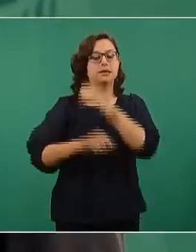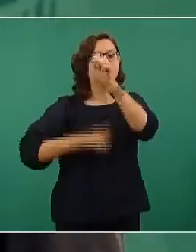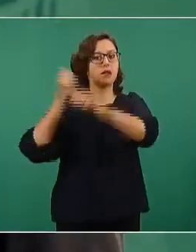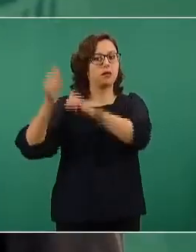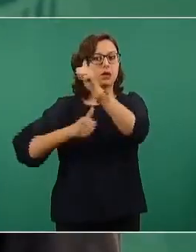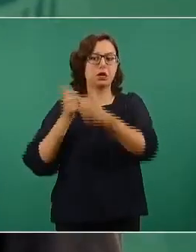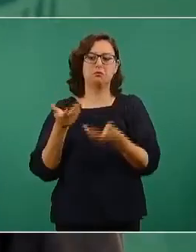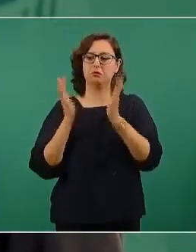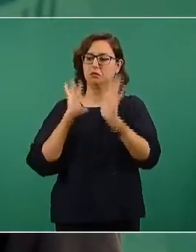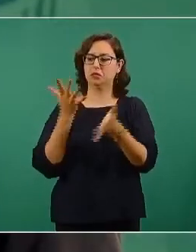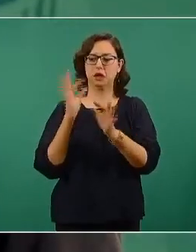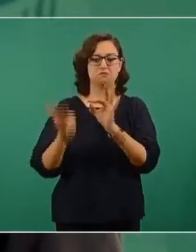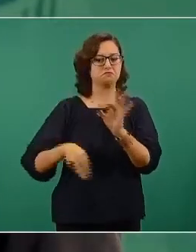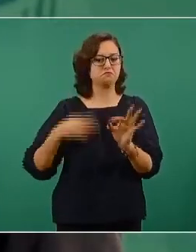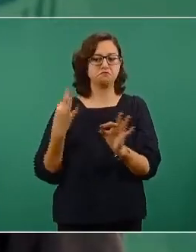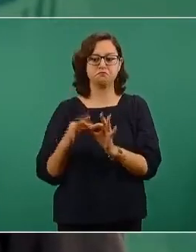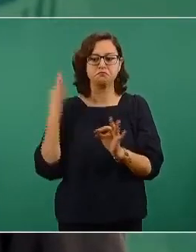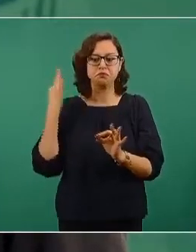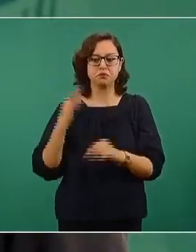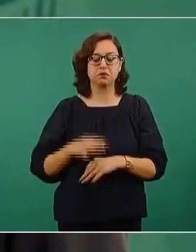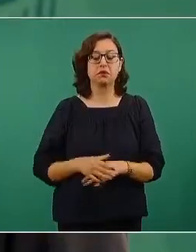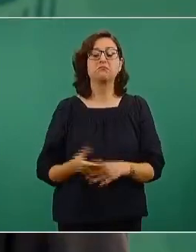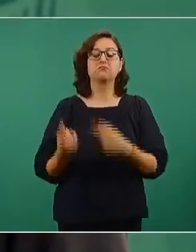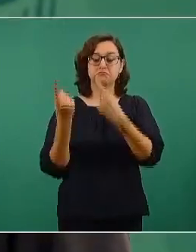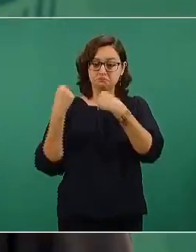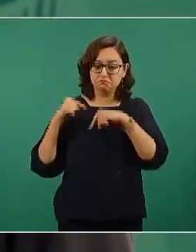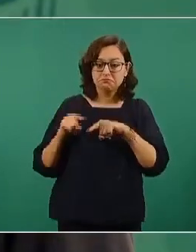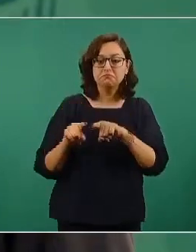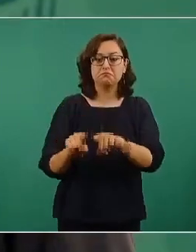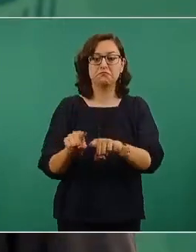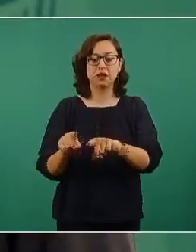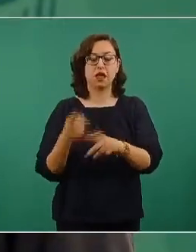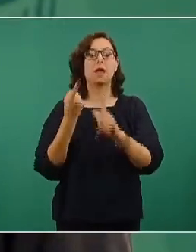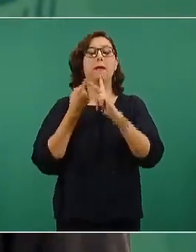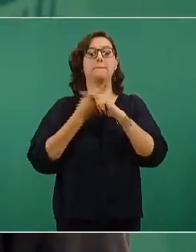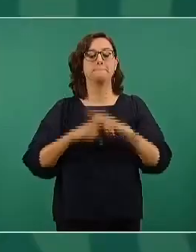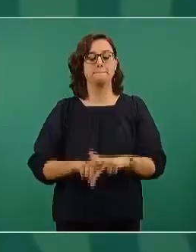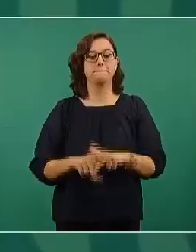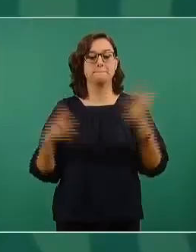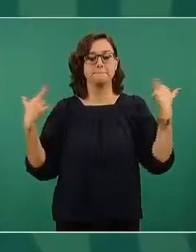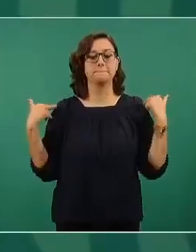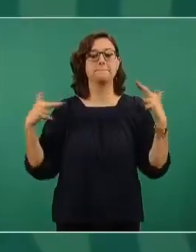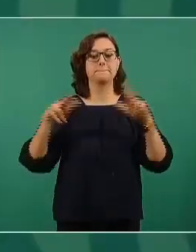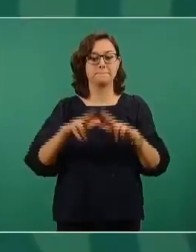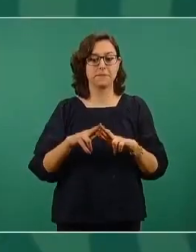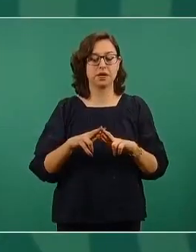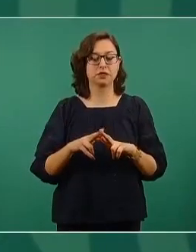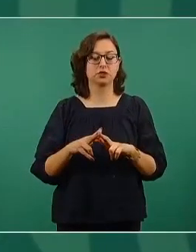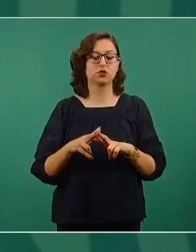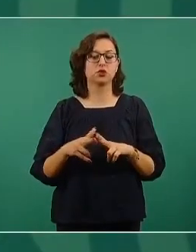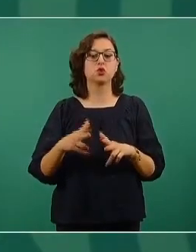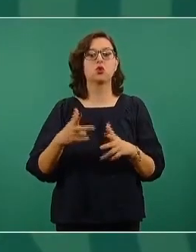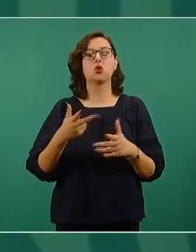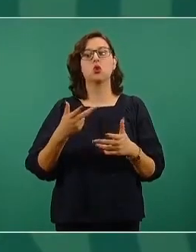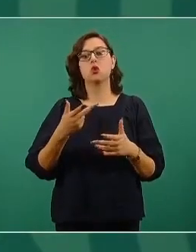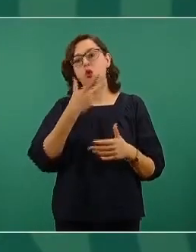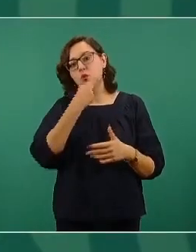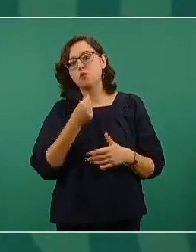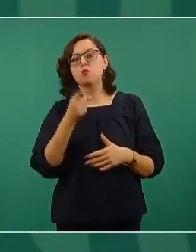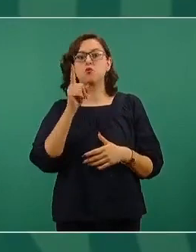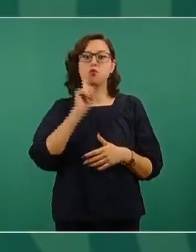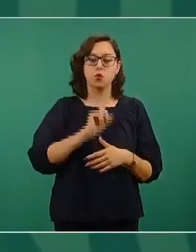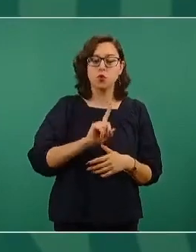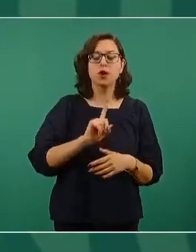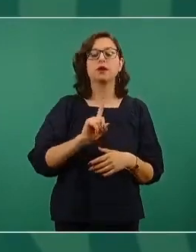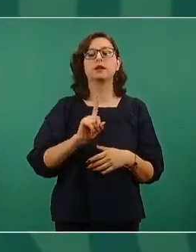los adultos mayores. Entonces, al mismo tiempo vamos a iniciar la vacunación de los trabajadores, maestras,